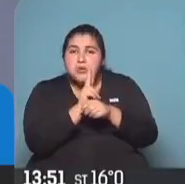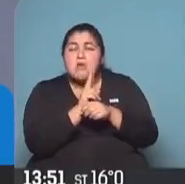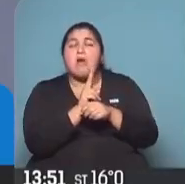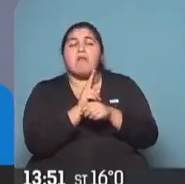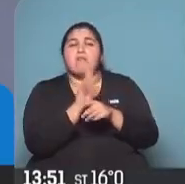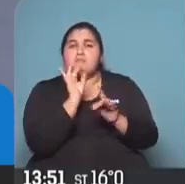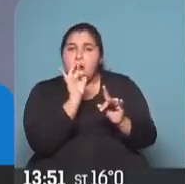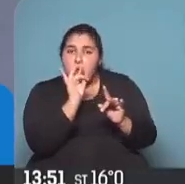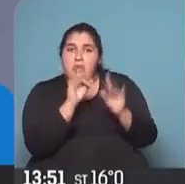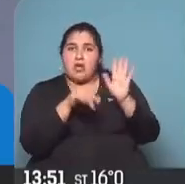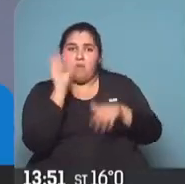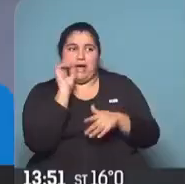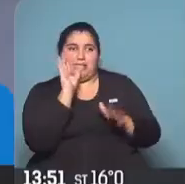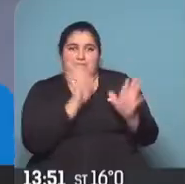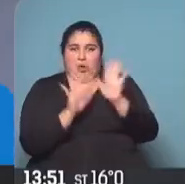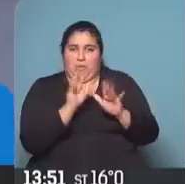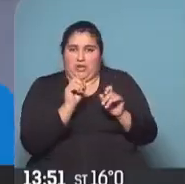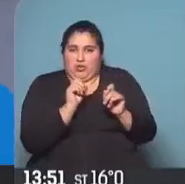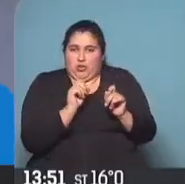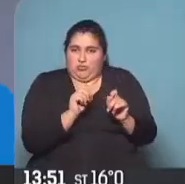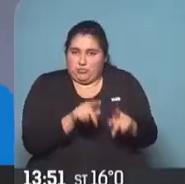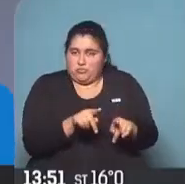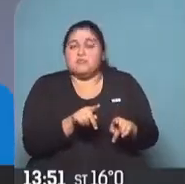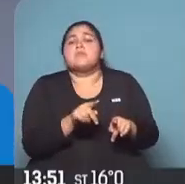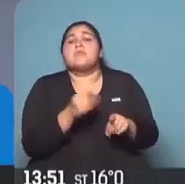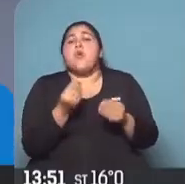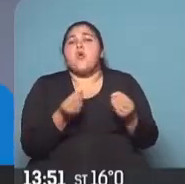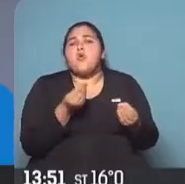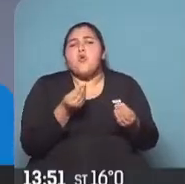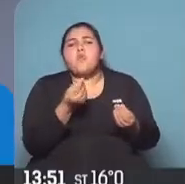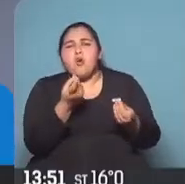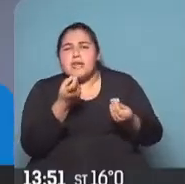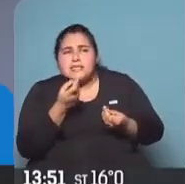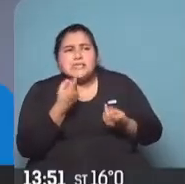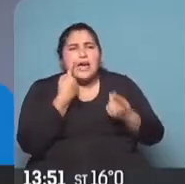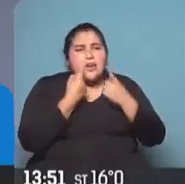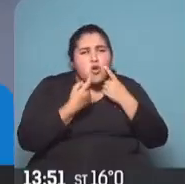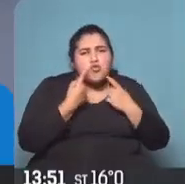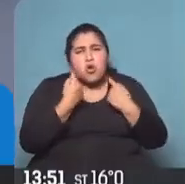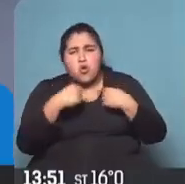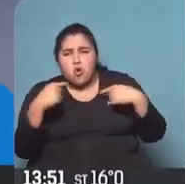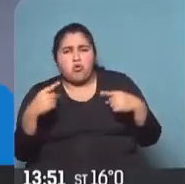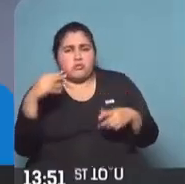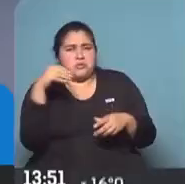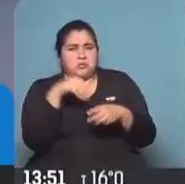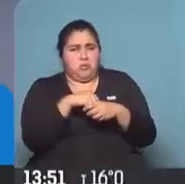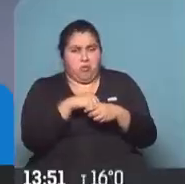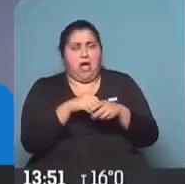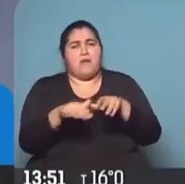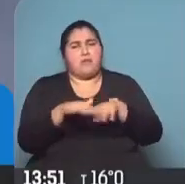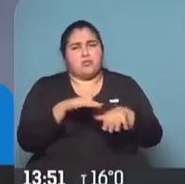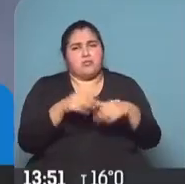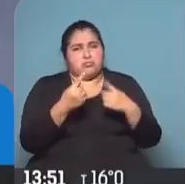desarrollo de operaciones en el nivel táctico necesarias para la congelación de los factores